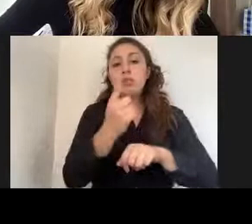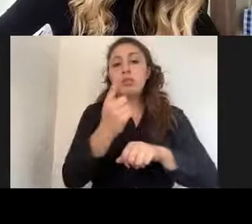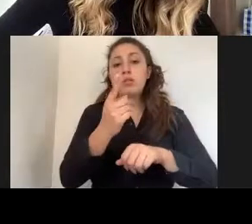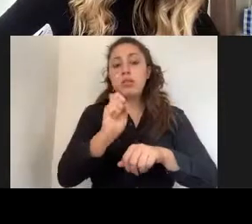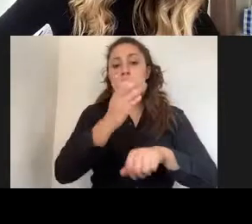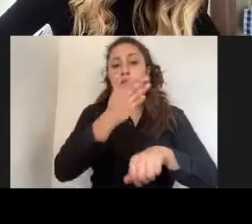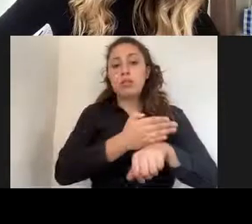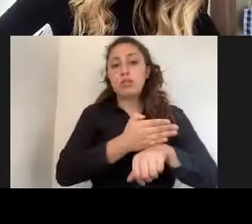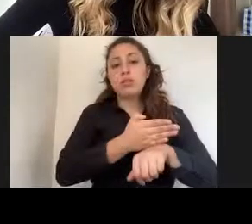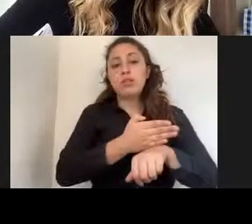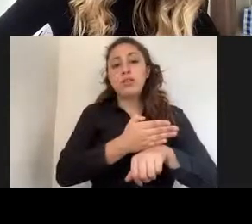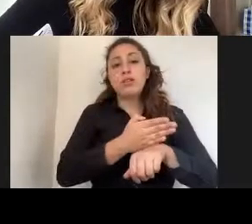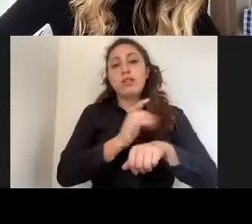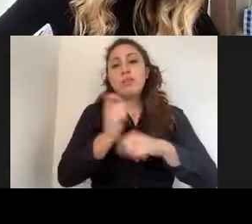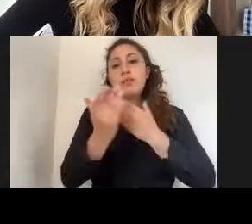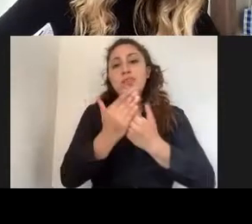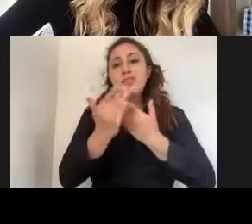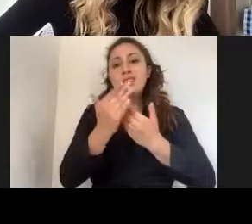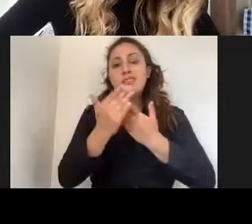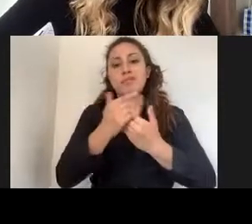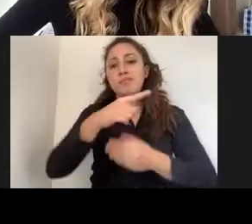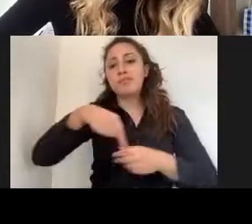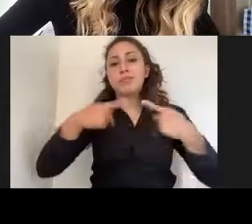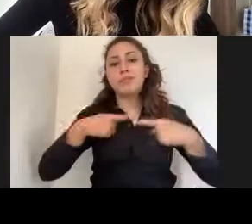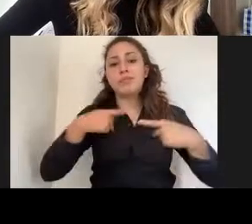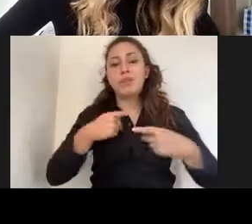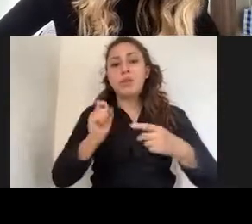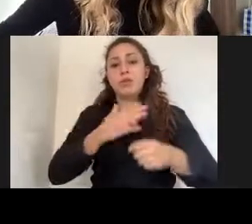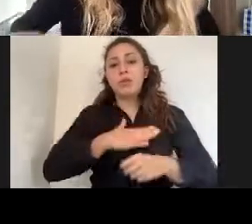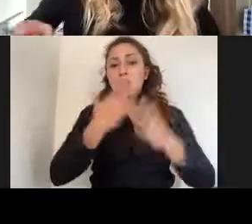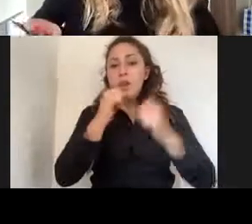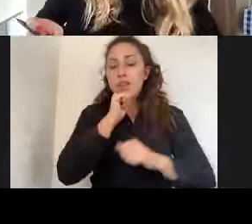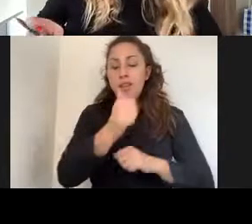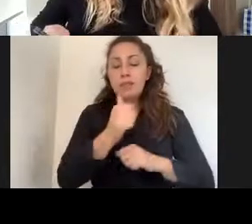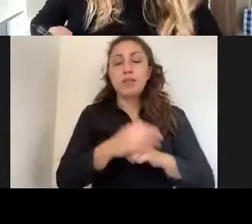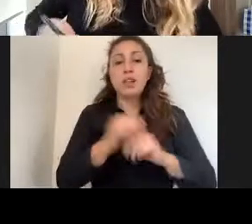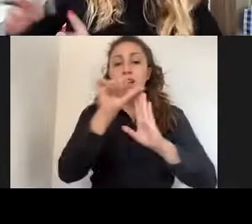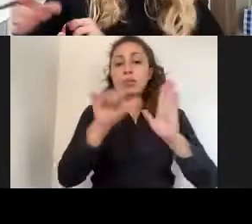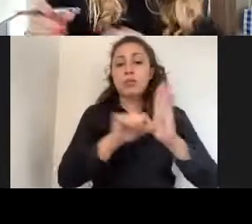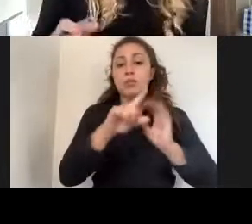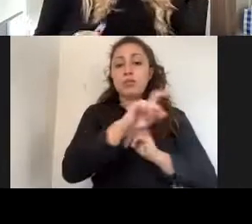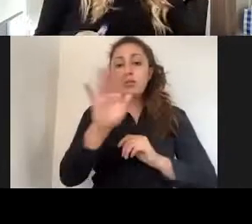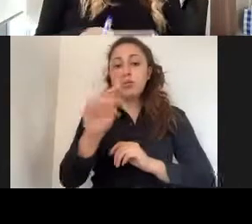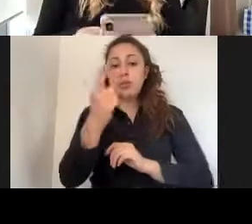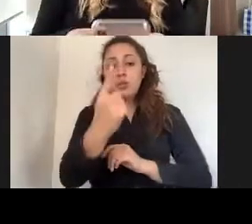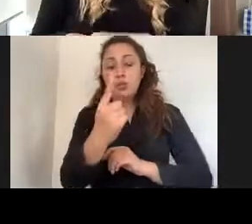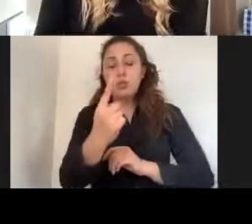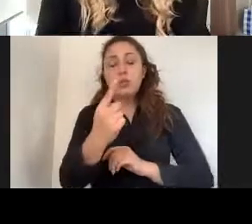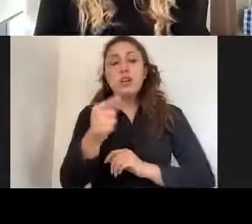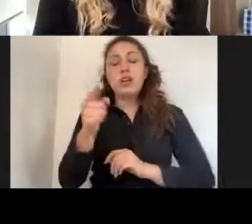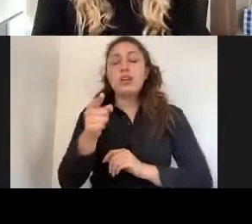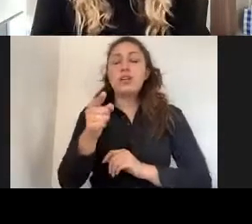muy lamentables a las últimas fechas, ¿no? Pero bueno, ya yendo a la propuesta, en el artículo 141 es una cuestión